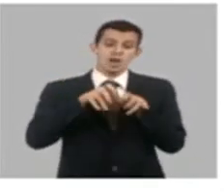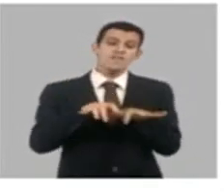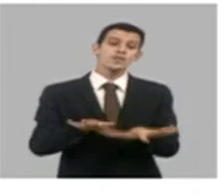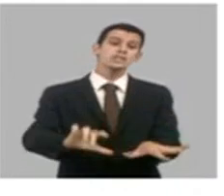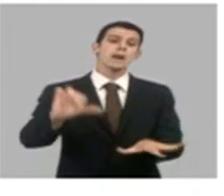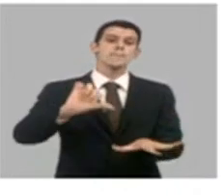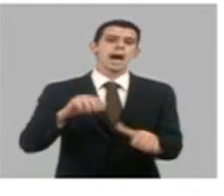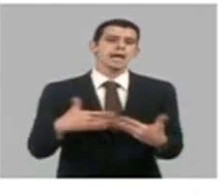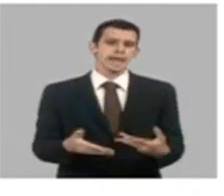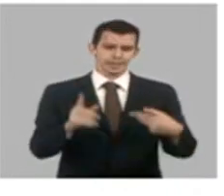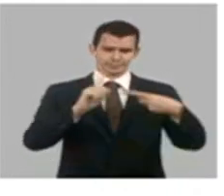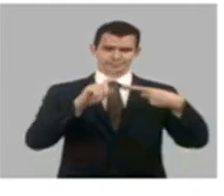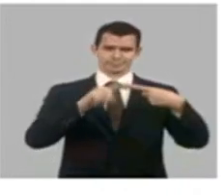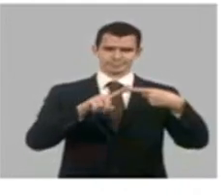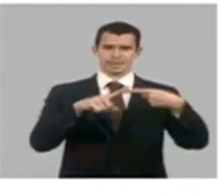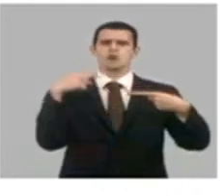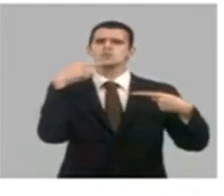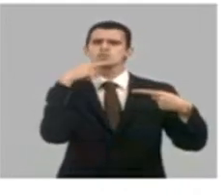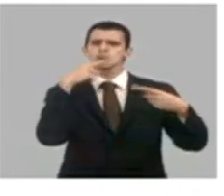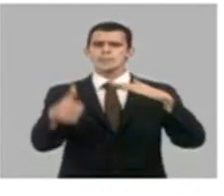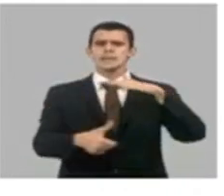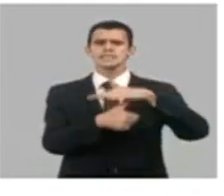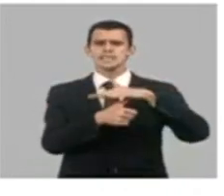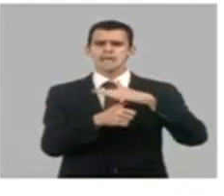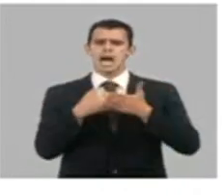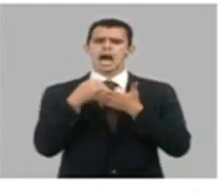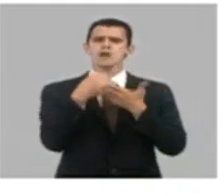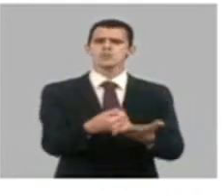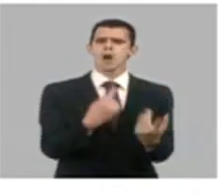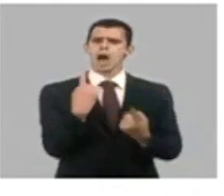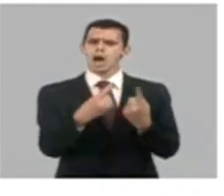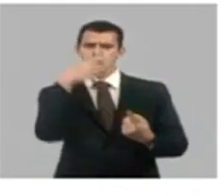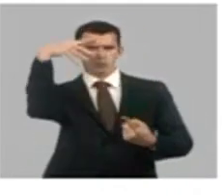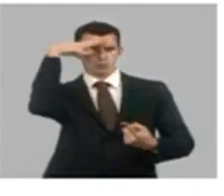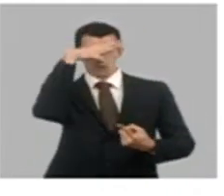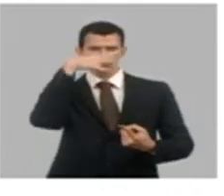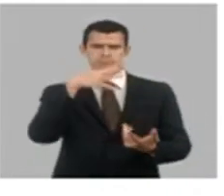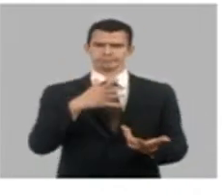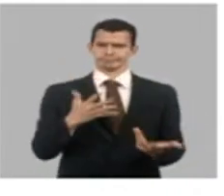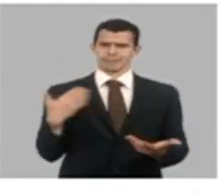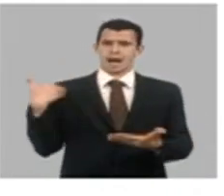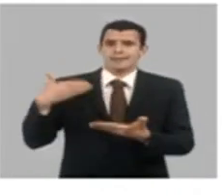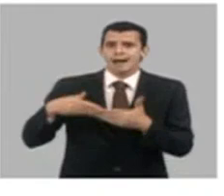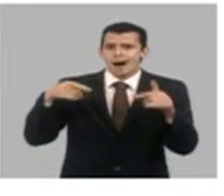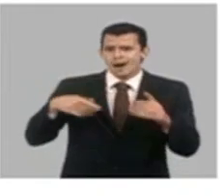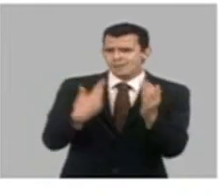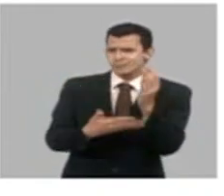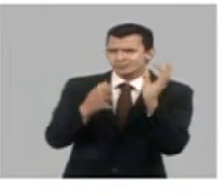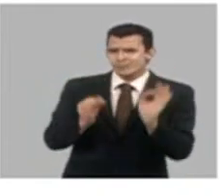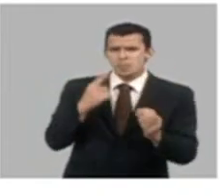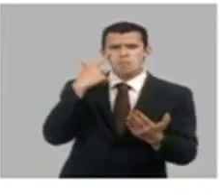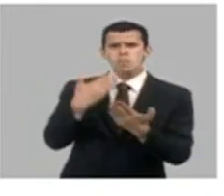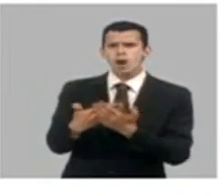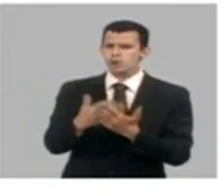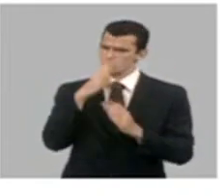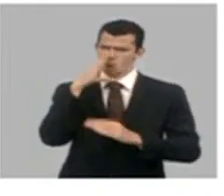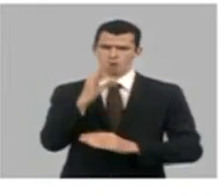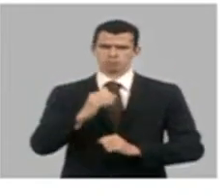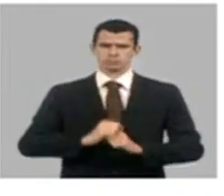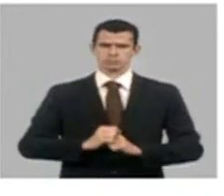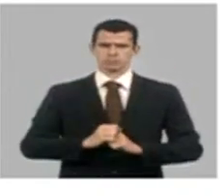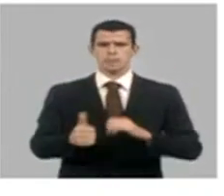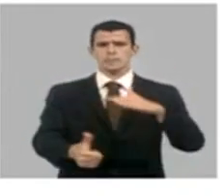autoridades han negado que ellos hayan hecho ningún tipo de operación para ayudar a trome influir ni mucho menos